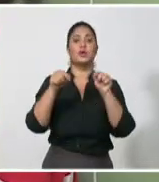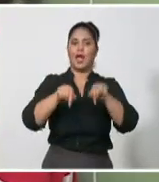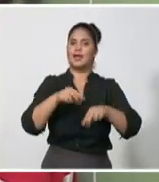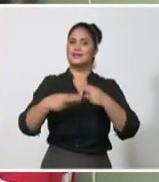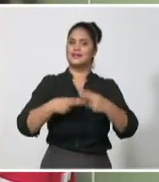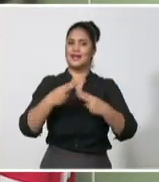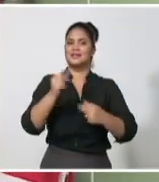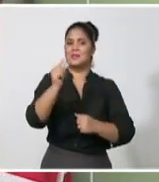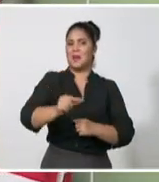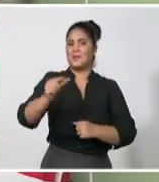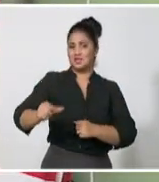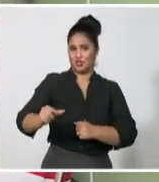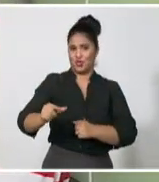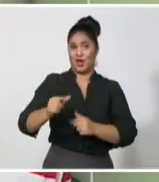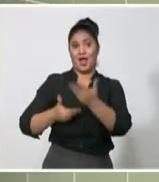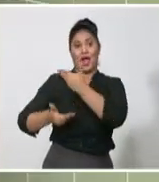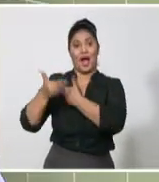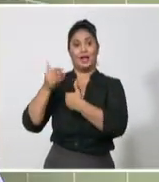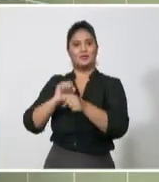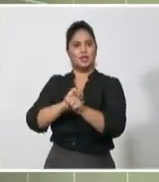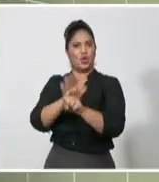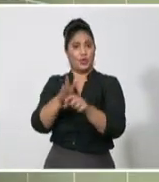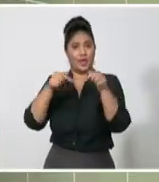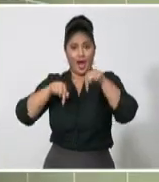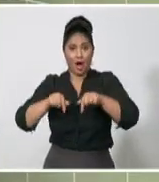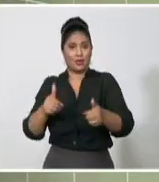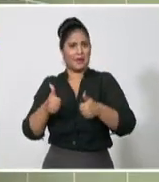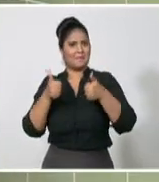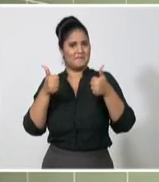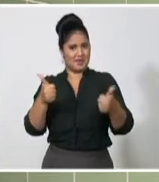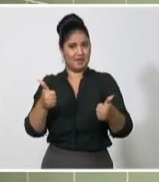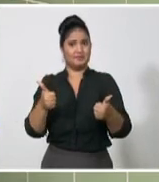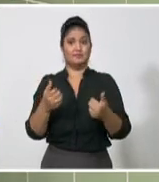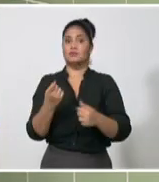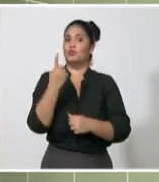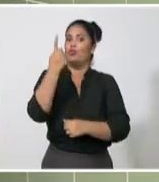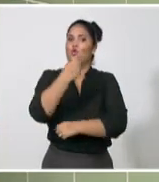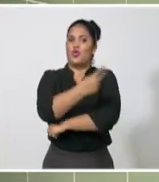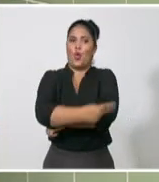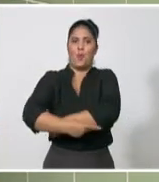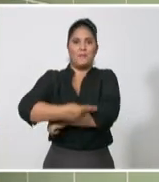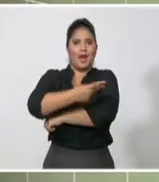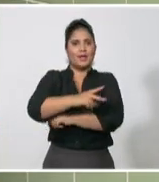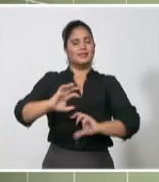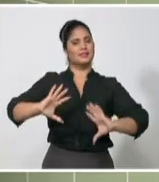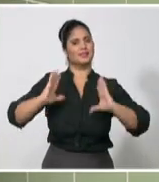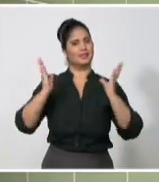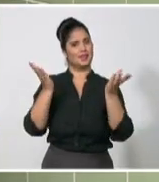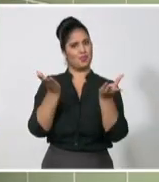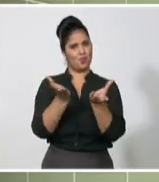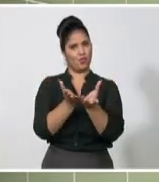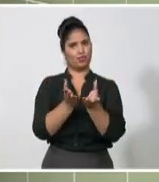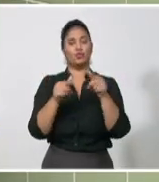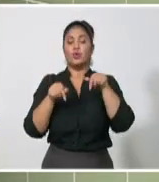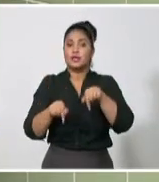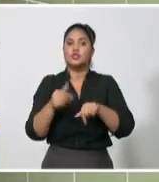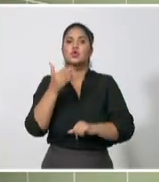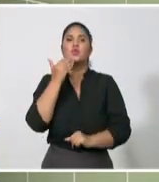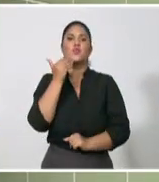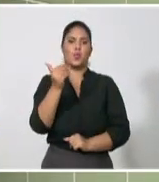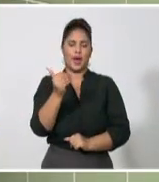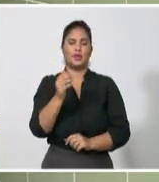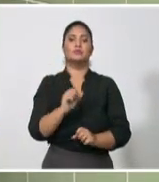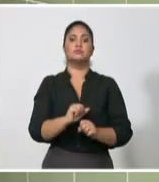fase 1 de ensayos clínicos. Nos da elementos suficientes para pensar que puede ser una buena vacuna que funcione como una dosis de